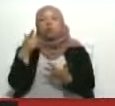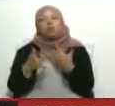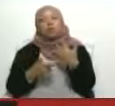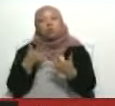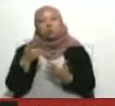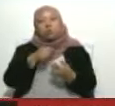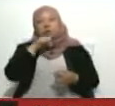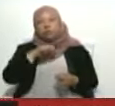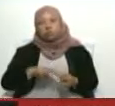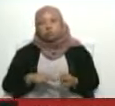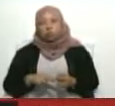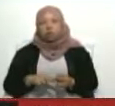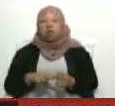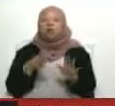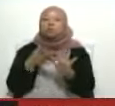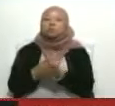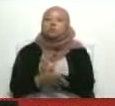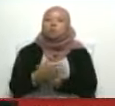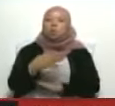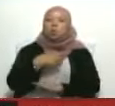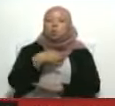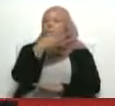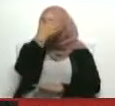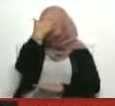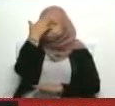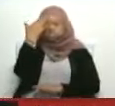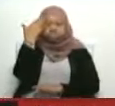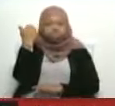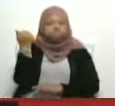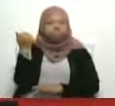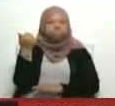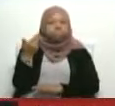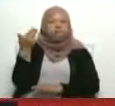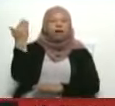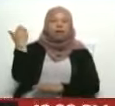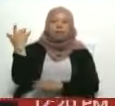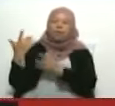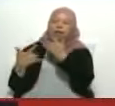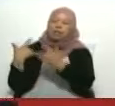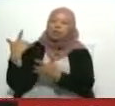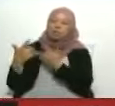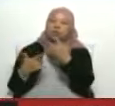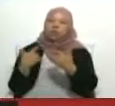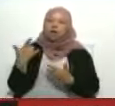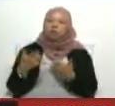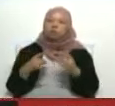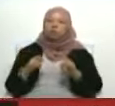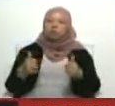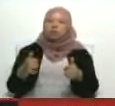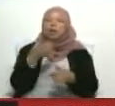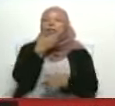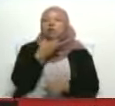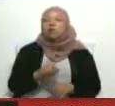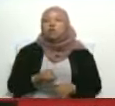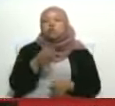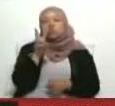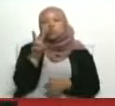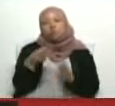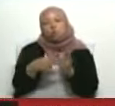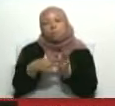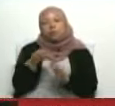antecedente histórico referencial que no podemos obviar. Las acciones que iniciaron en diciembre del año